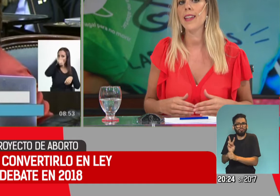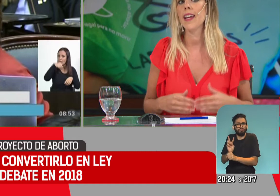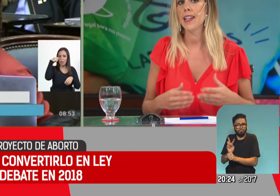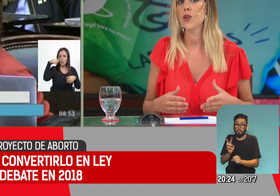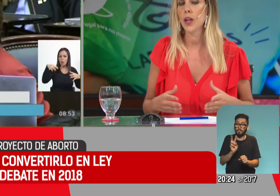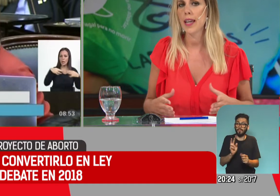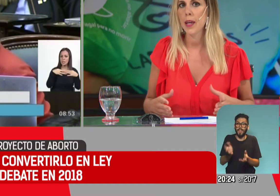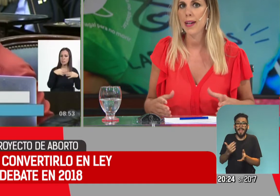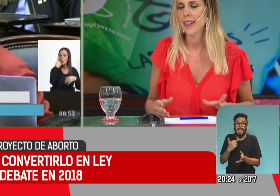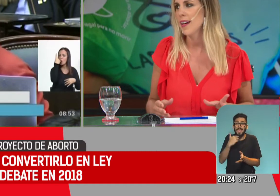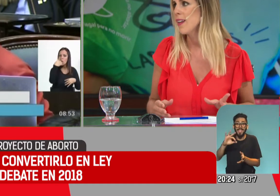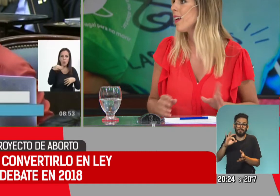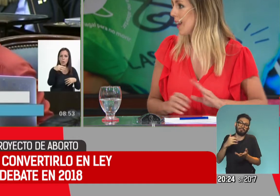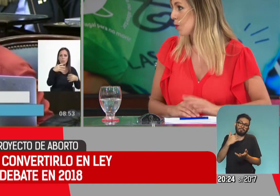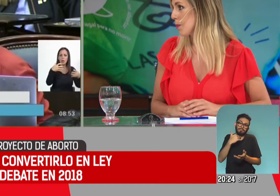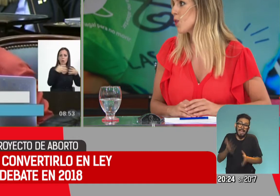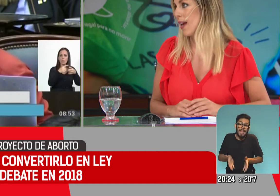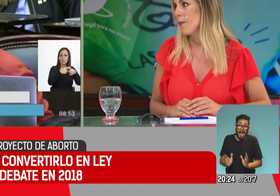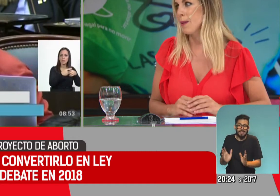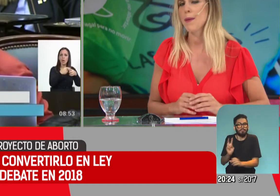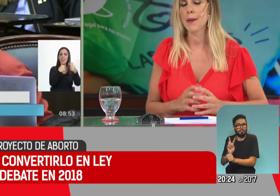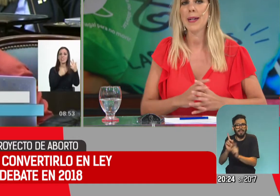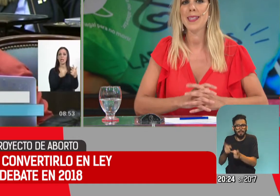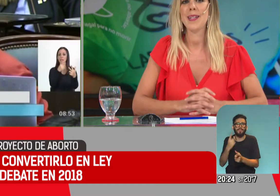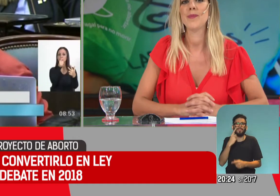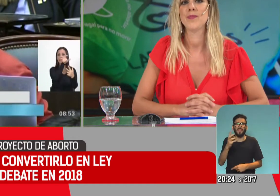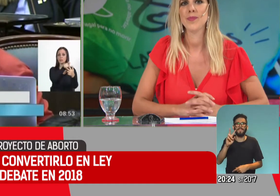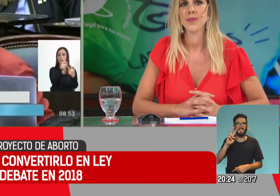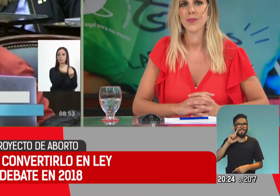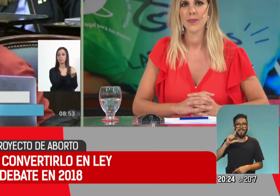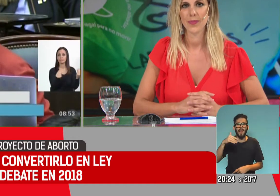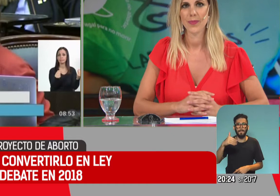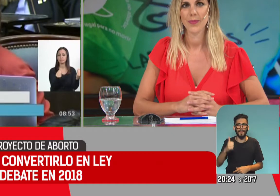vida del hijo que va a tener. La escuchamos a Vilma Ibarra para seguir.